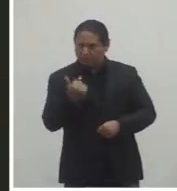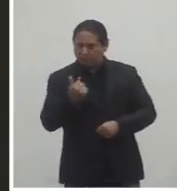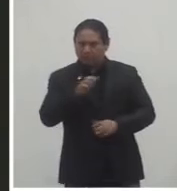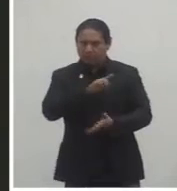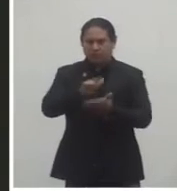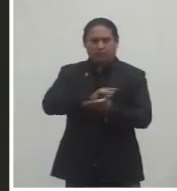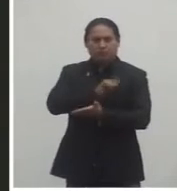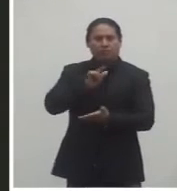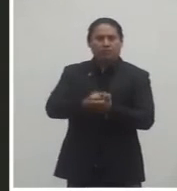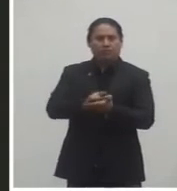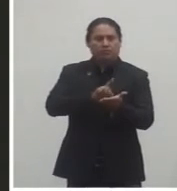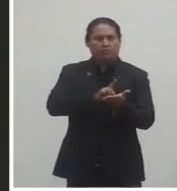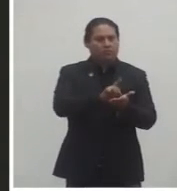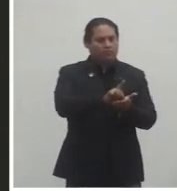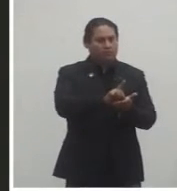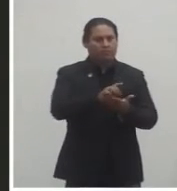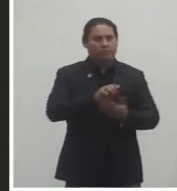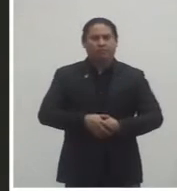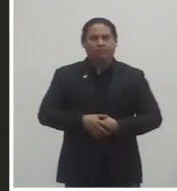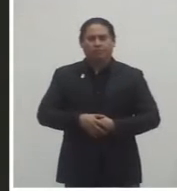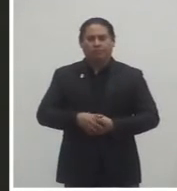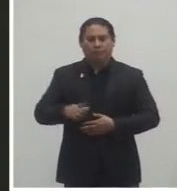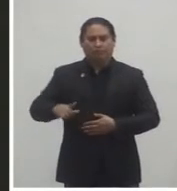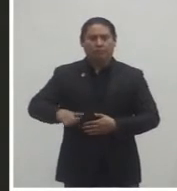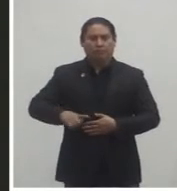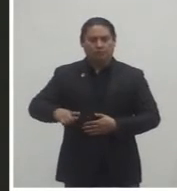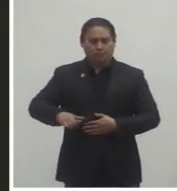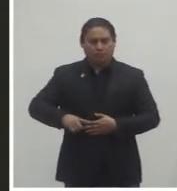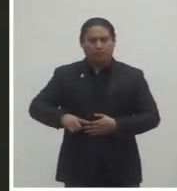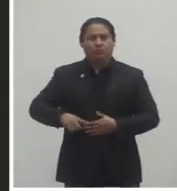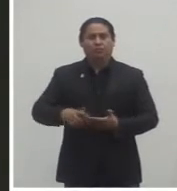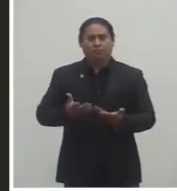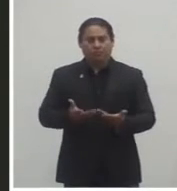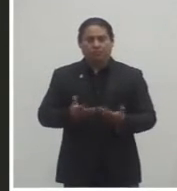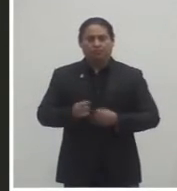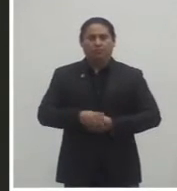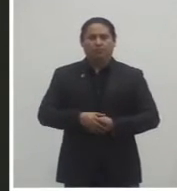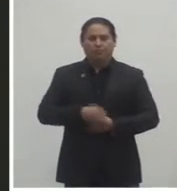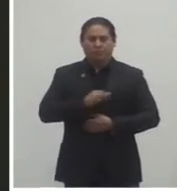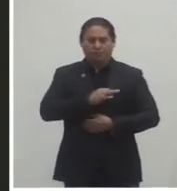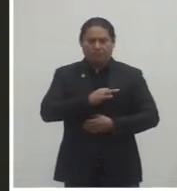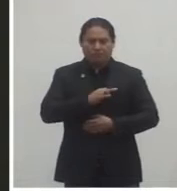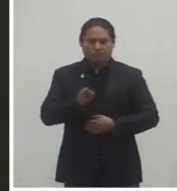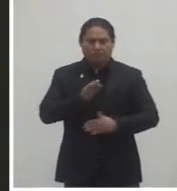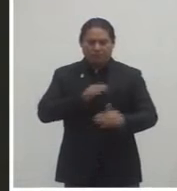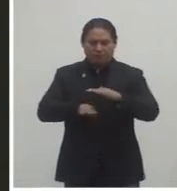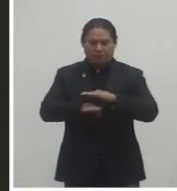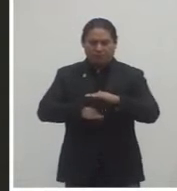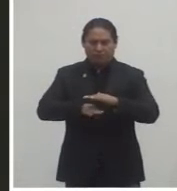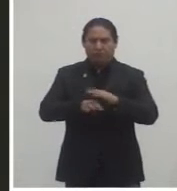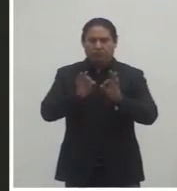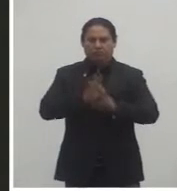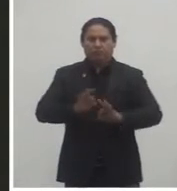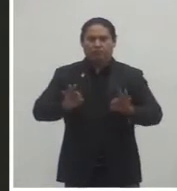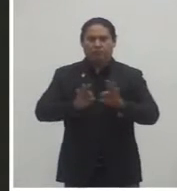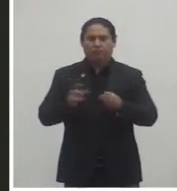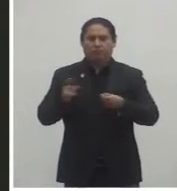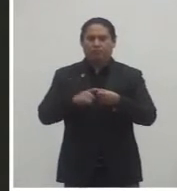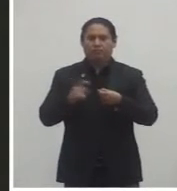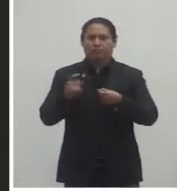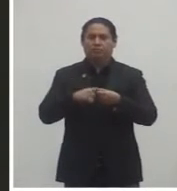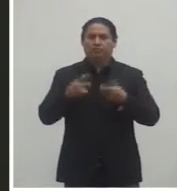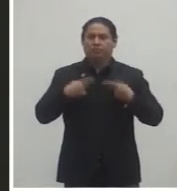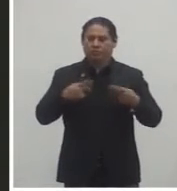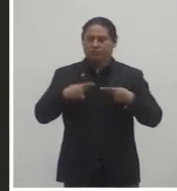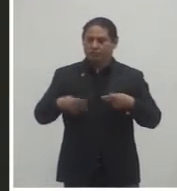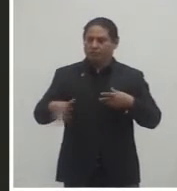ley y en el derecho. Una gobernabilidad, además, que tenga como base fundamental la participación